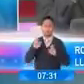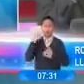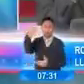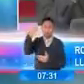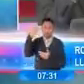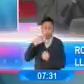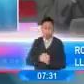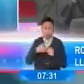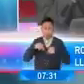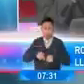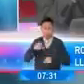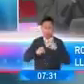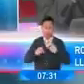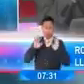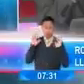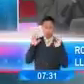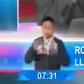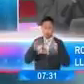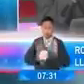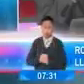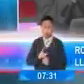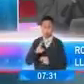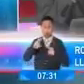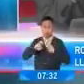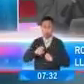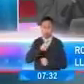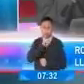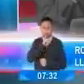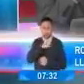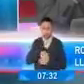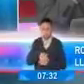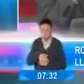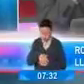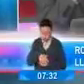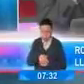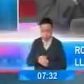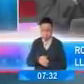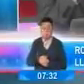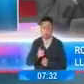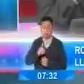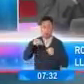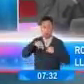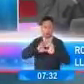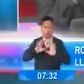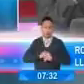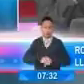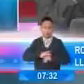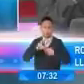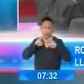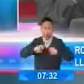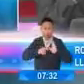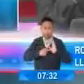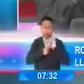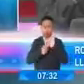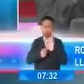mediático, de lo sensacionalista, se ocupa la investigación. Y yo creo que eso es lo que tenemos que despejar en